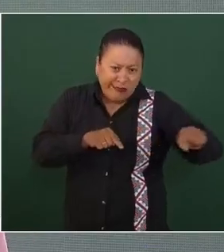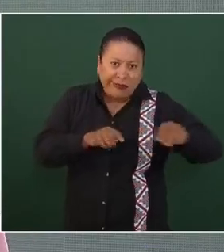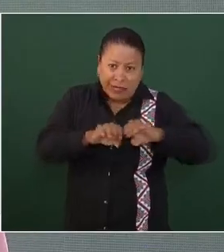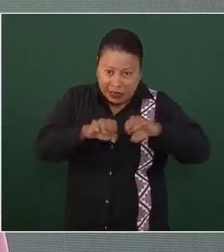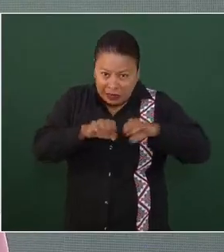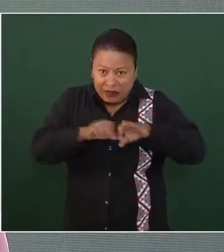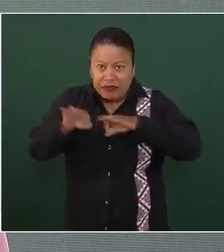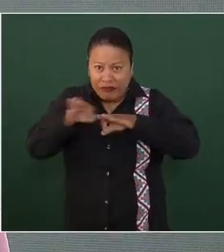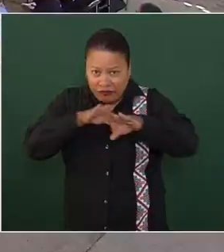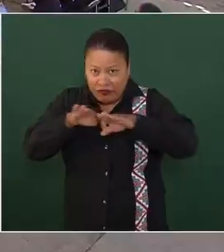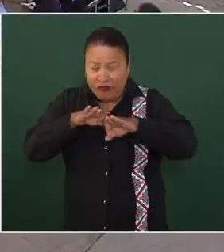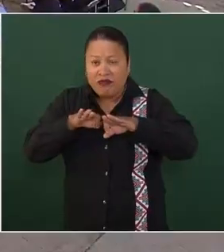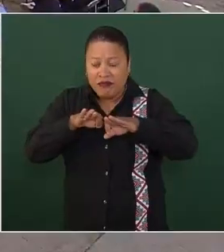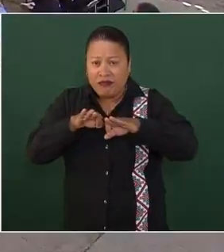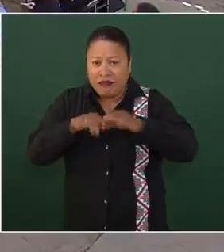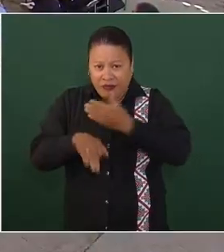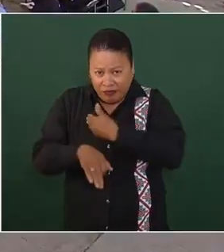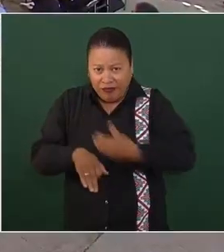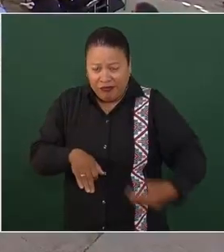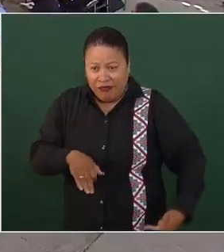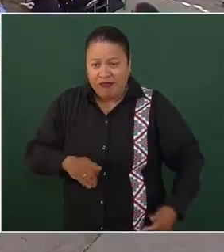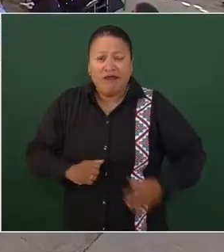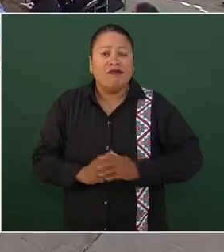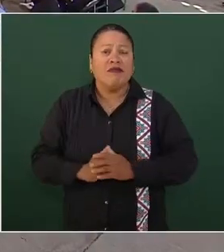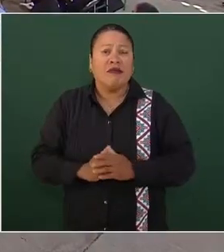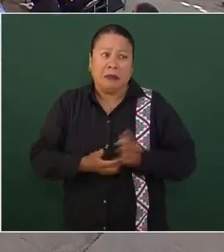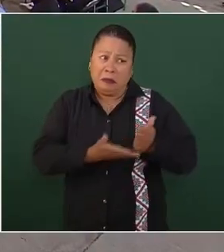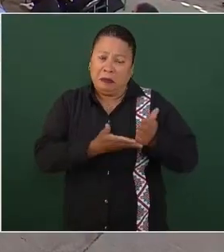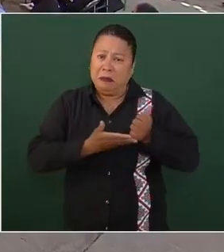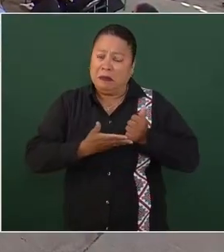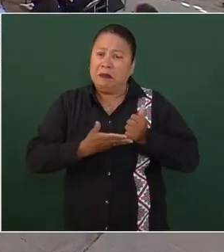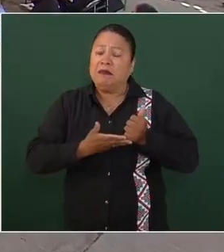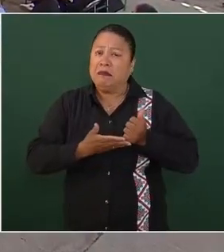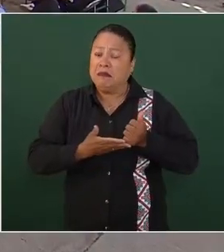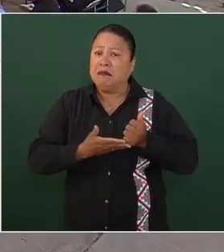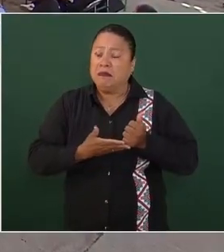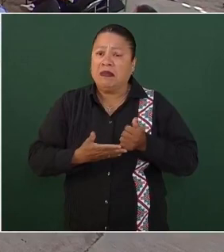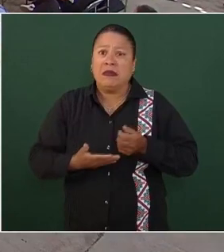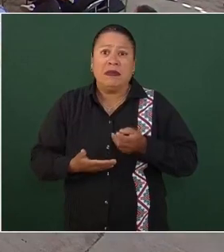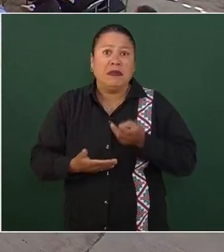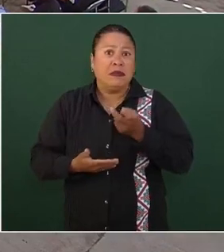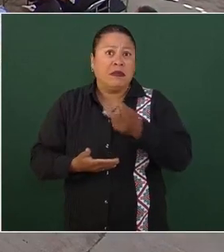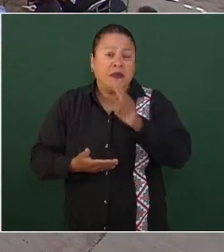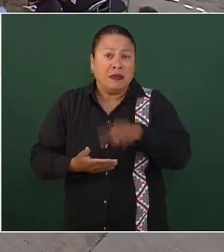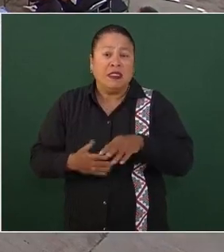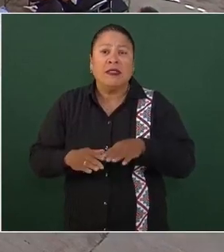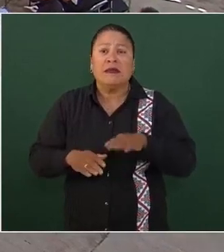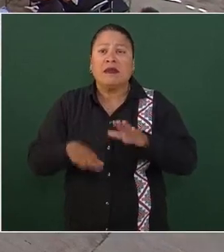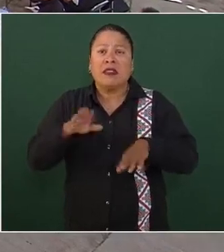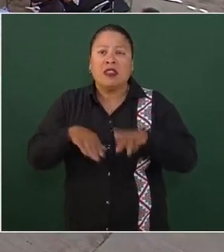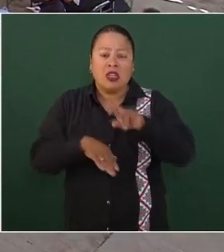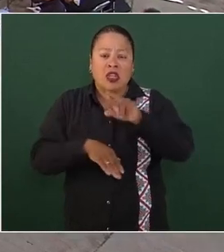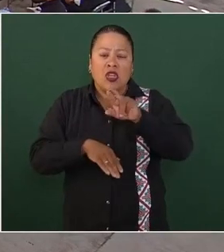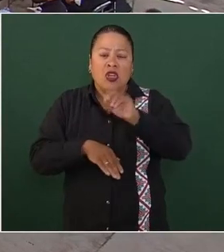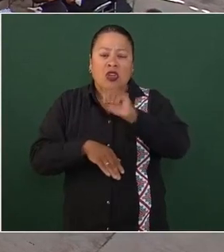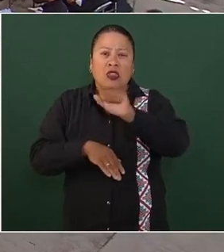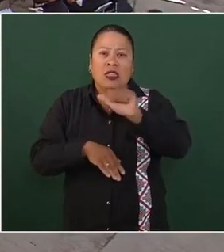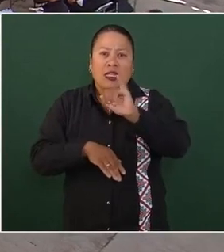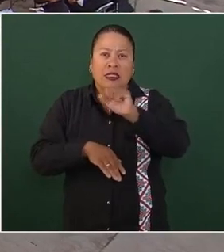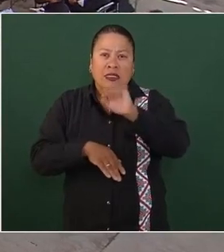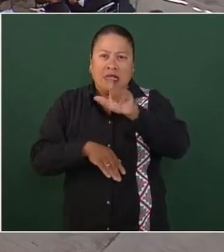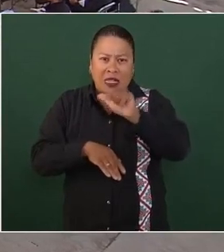equipo de trabajo que a veces si cuestionan a Rosicela pues no es